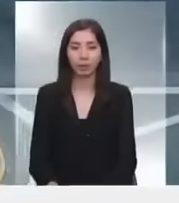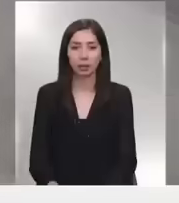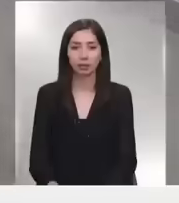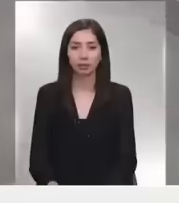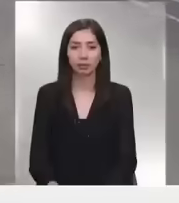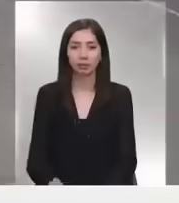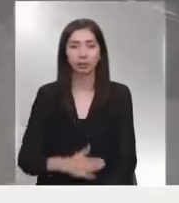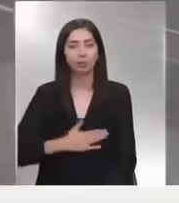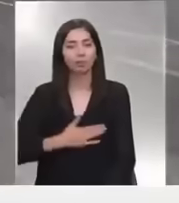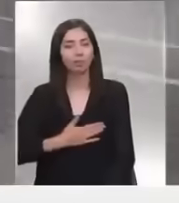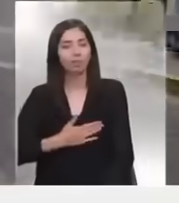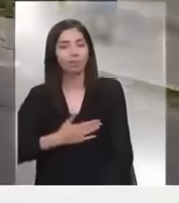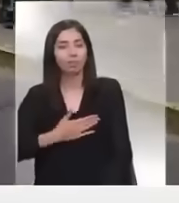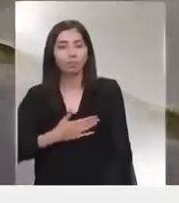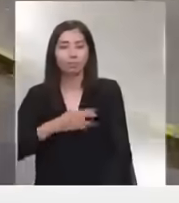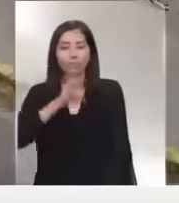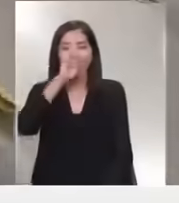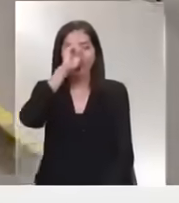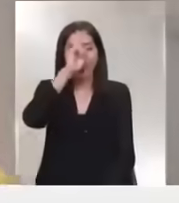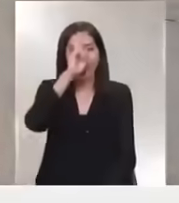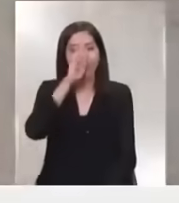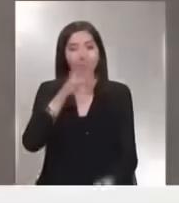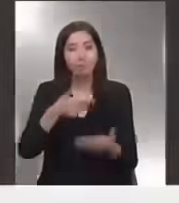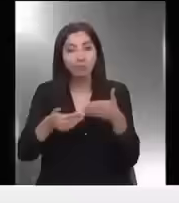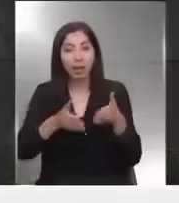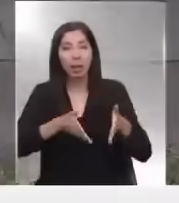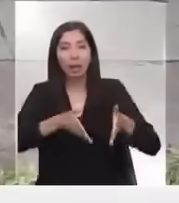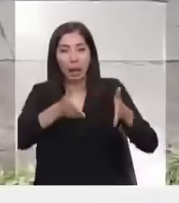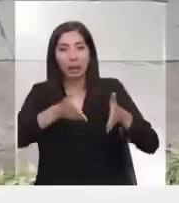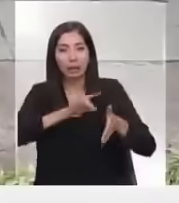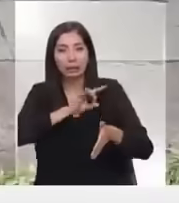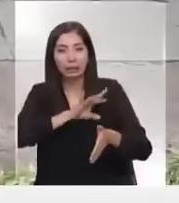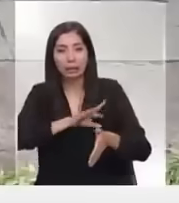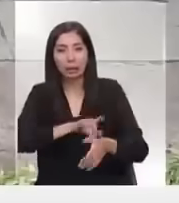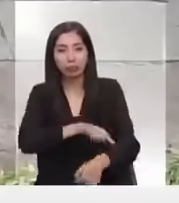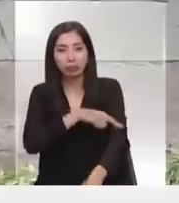una sensación extraña se toma las calles de nuestro país.